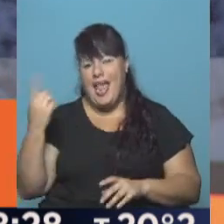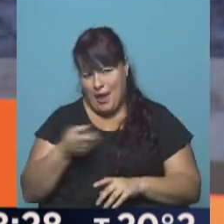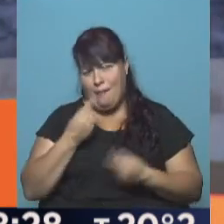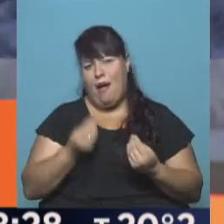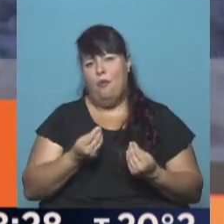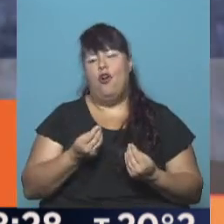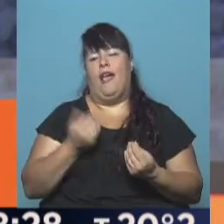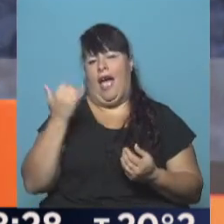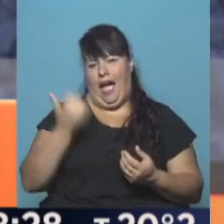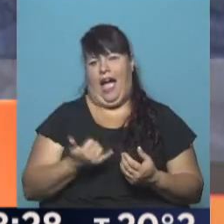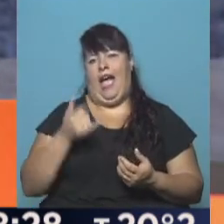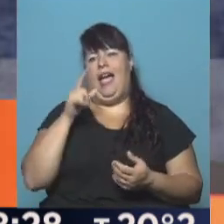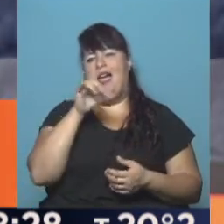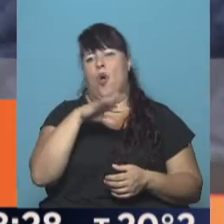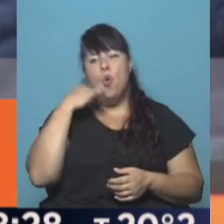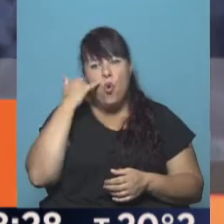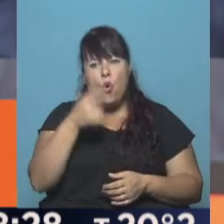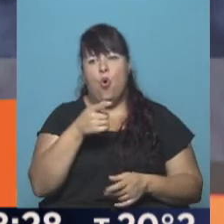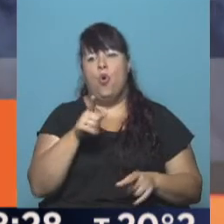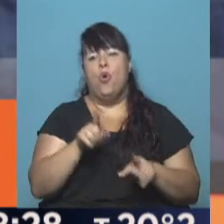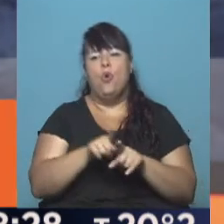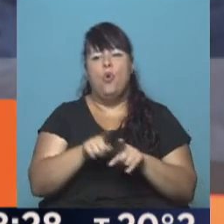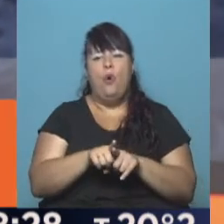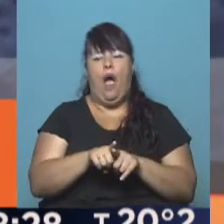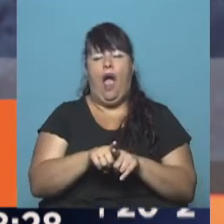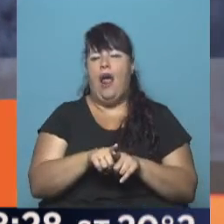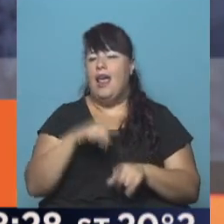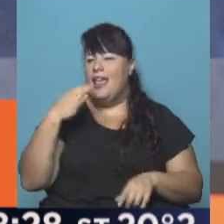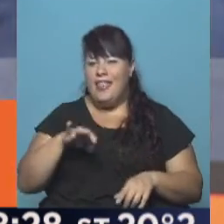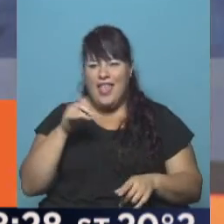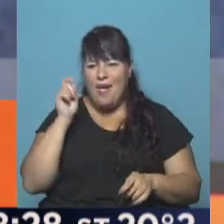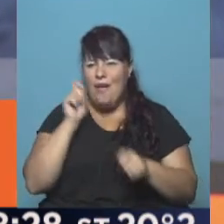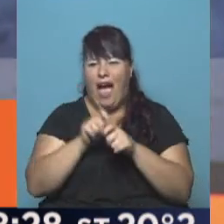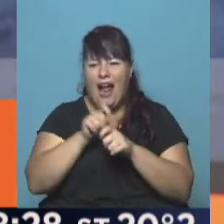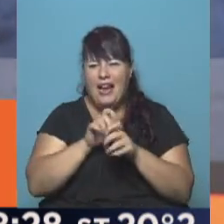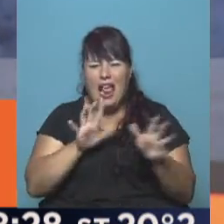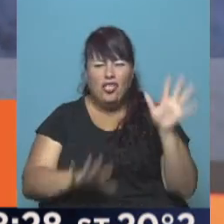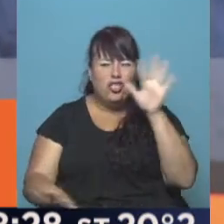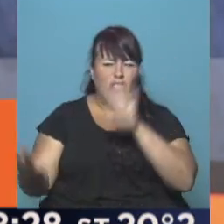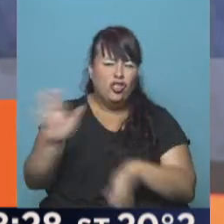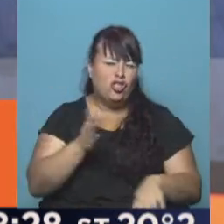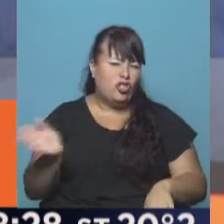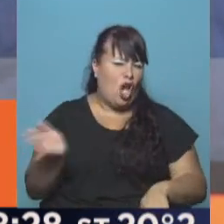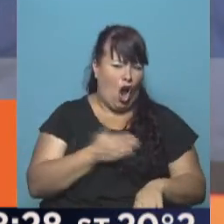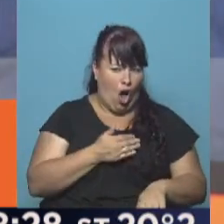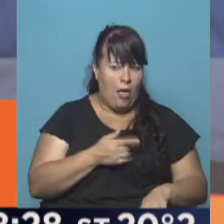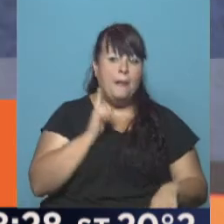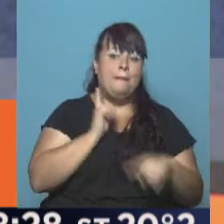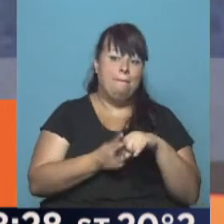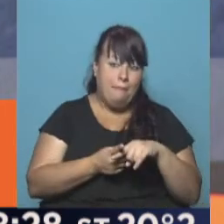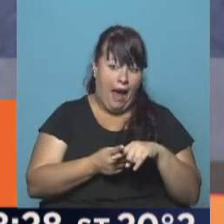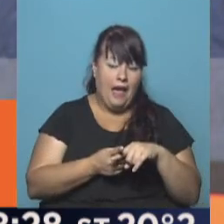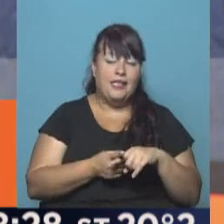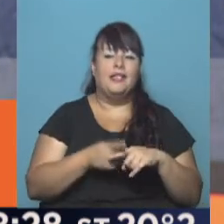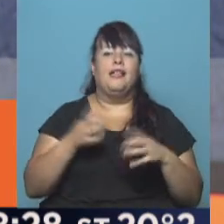porque hemos encontrado una provincia donde había que reparar y reconstruir todo sumado a las